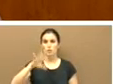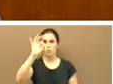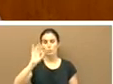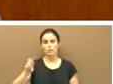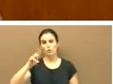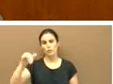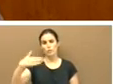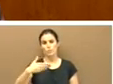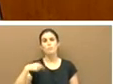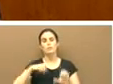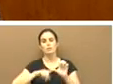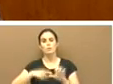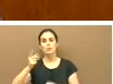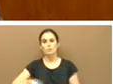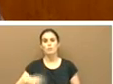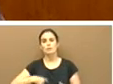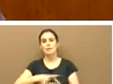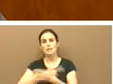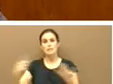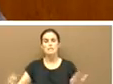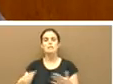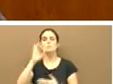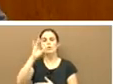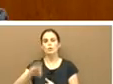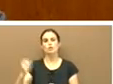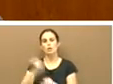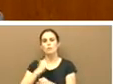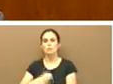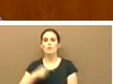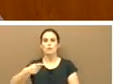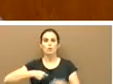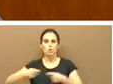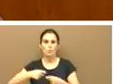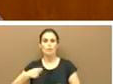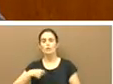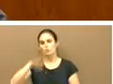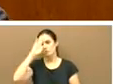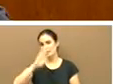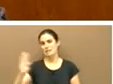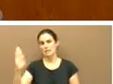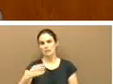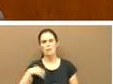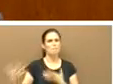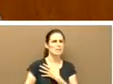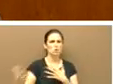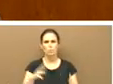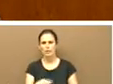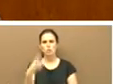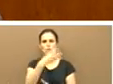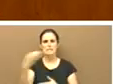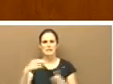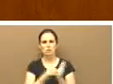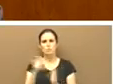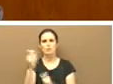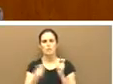PIB y el 16% del empleo. Y del comercio viven de forma indirecta en Extremadura cerca de 300.000